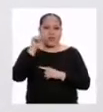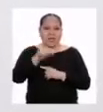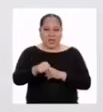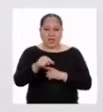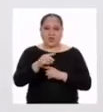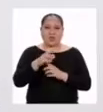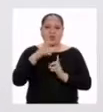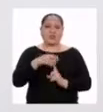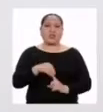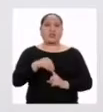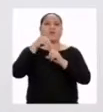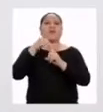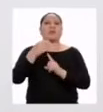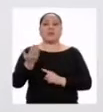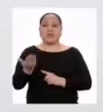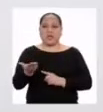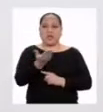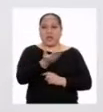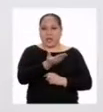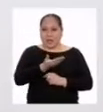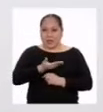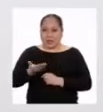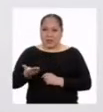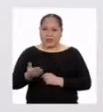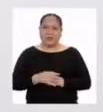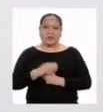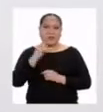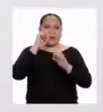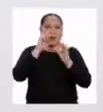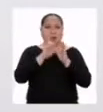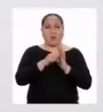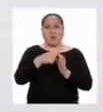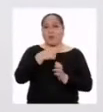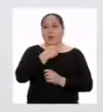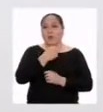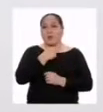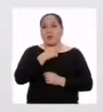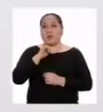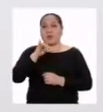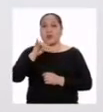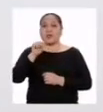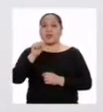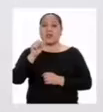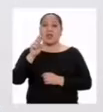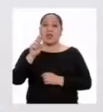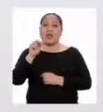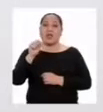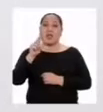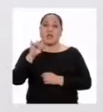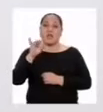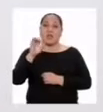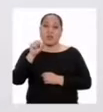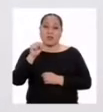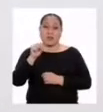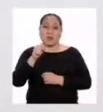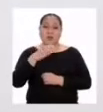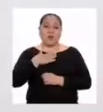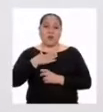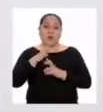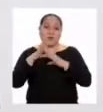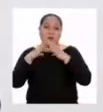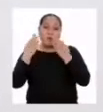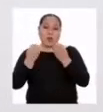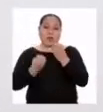nos hace especiales. Por ejemplo, a mí me gustan los yarabíes porque tengo familia